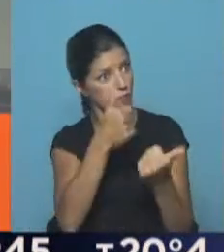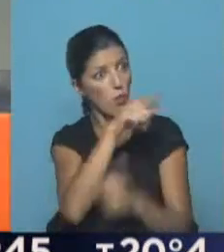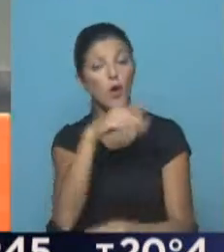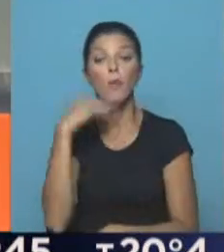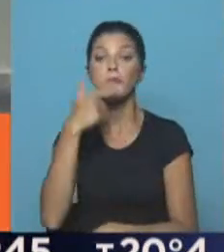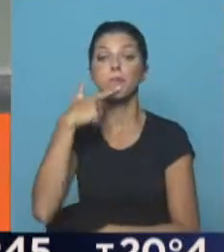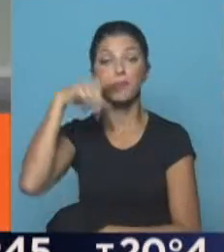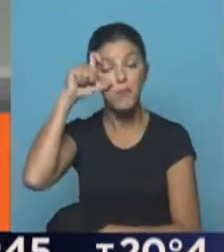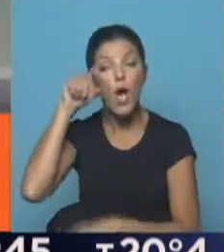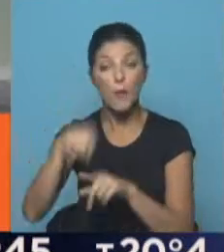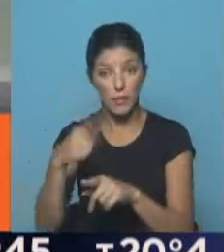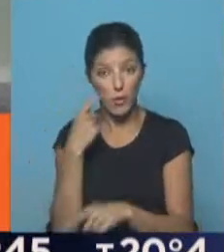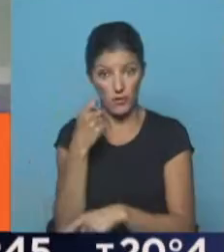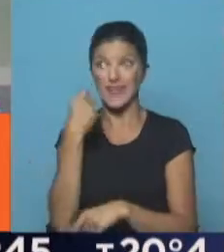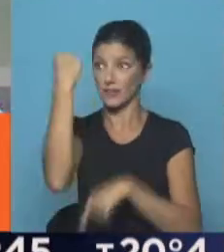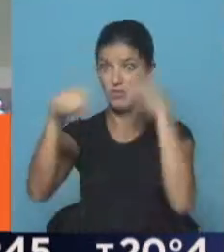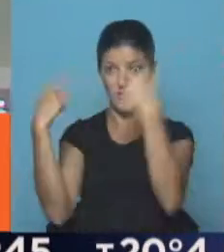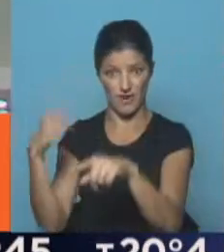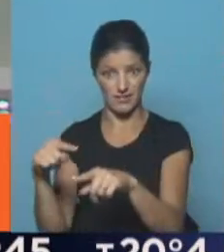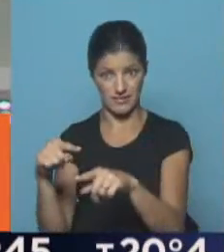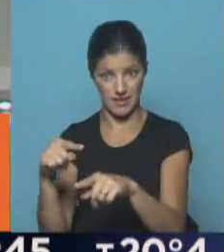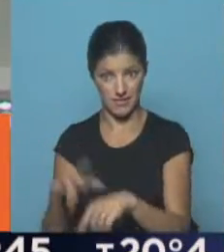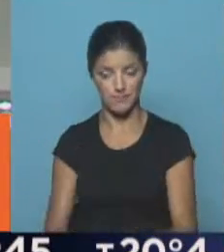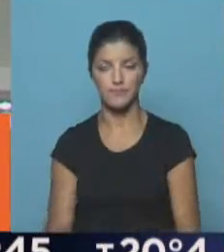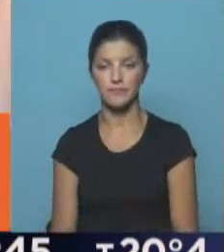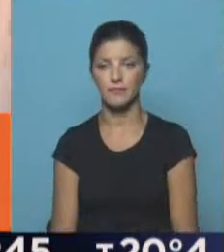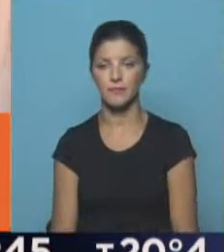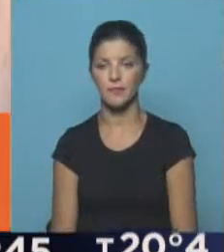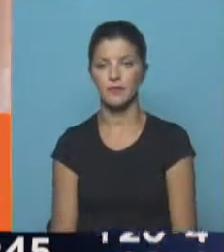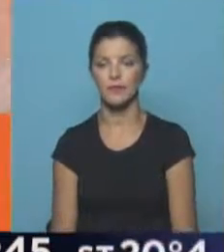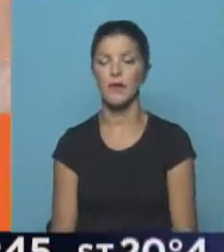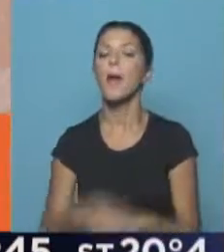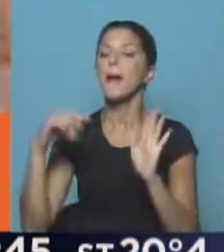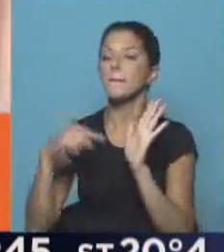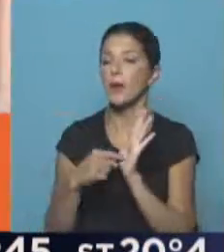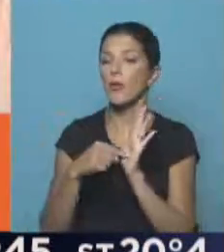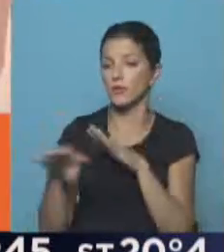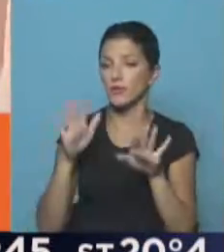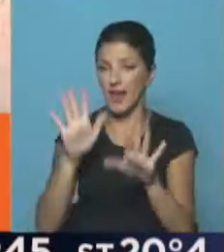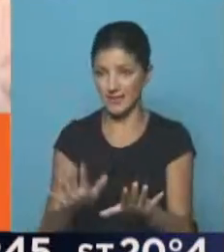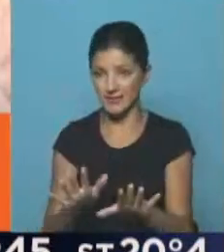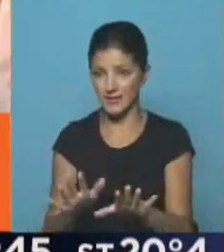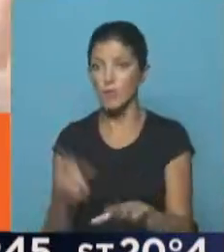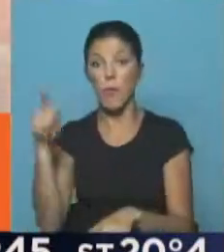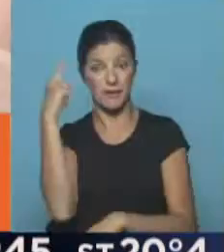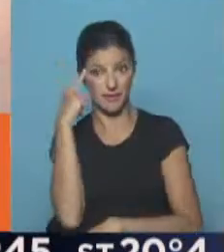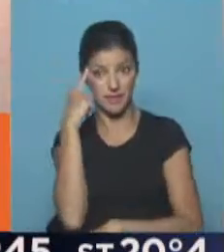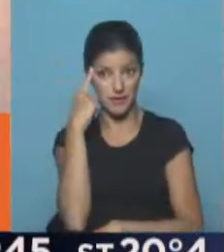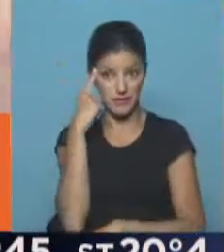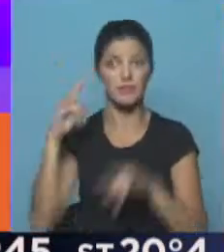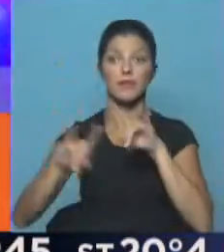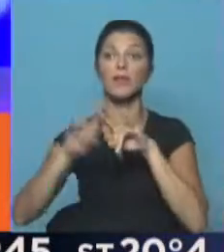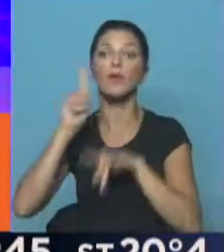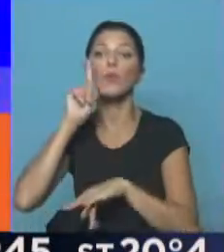porque podemos ir marcando las diferencias. Pero cuando se arman estas series y estas secuencias, fíjate estos comentarios de cuando Wilders, algo más ¿no? o